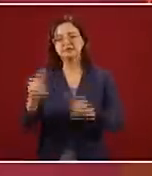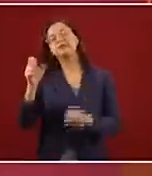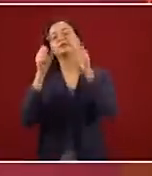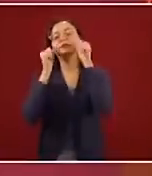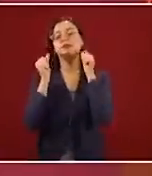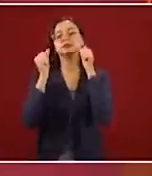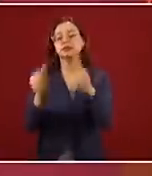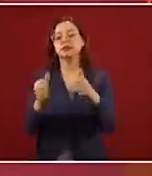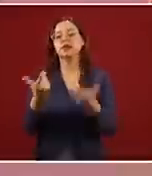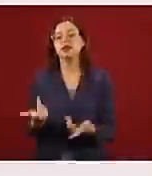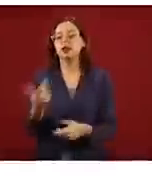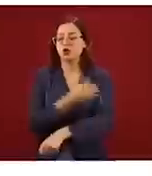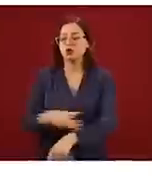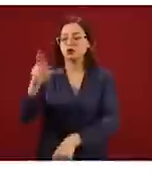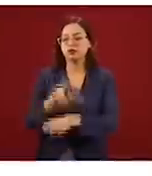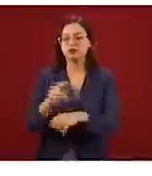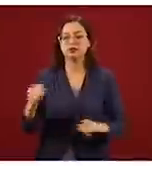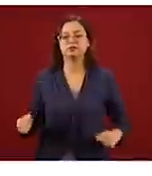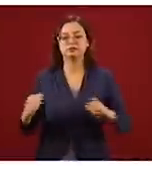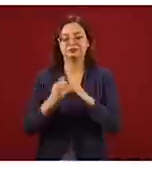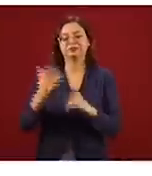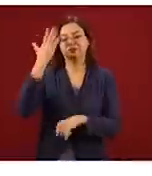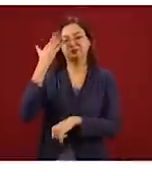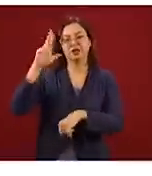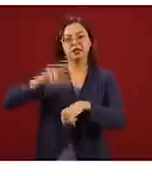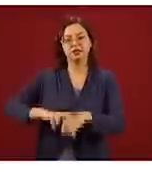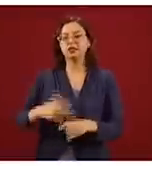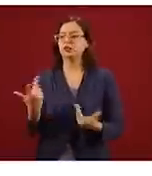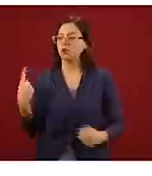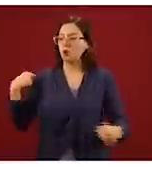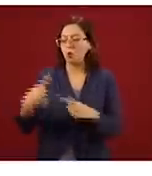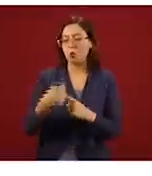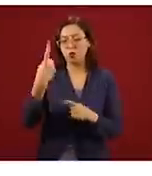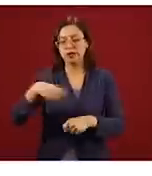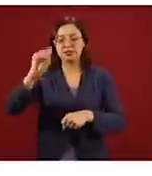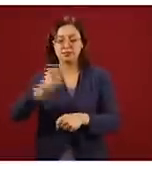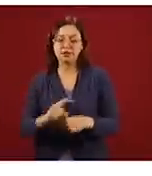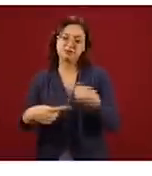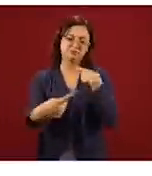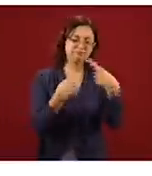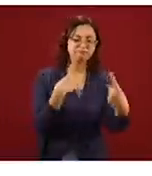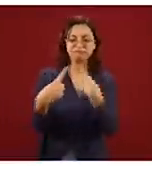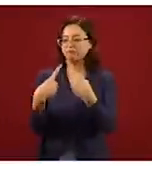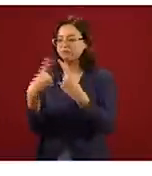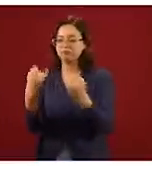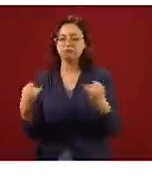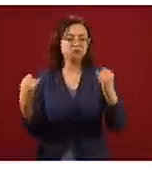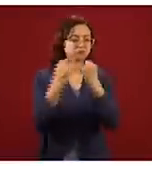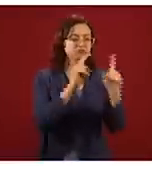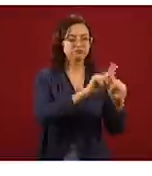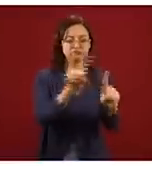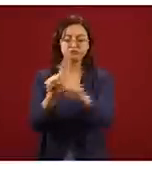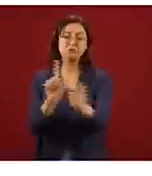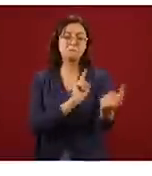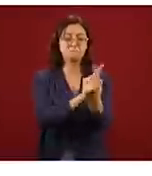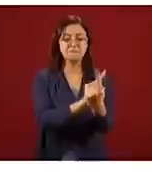de los institutos nacionales tuvieron una muy activa semana de diálogo con todas las personas titulares de estas instituciones